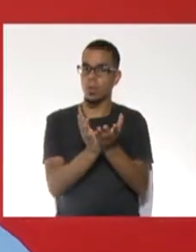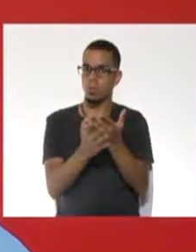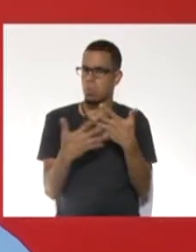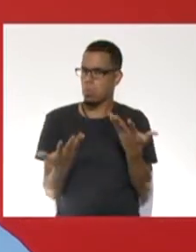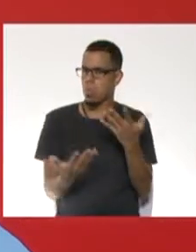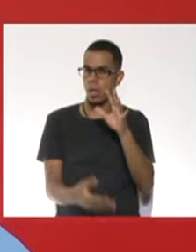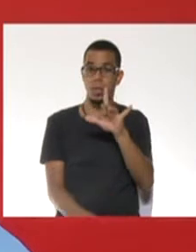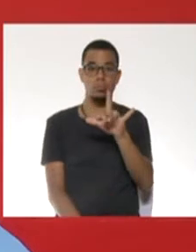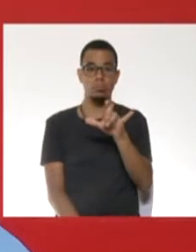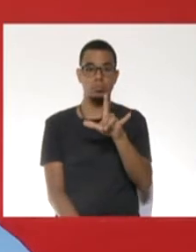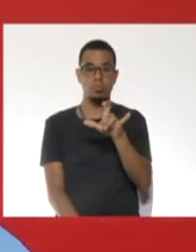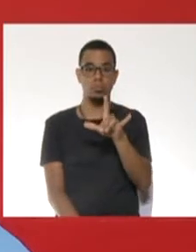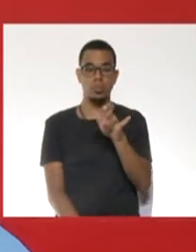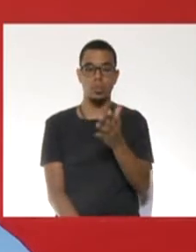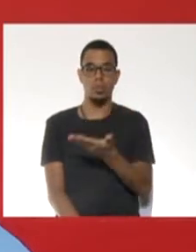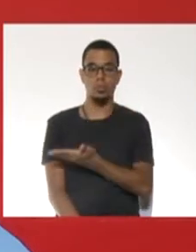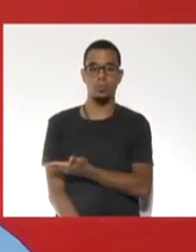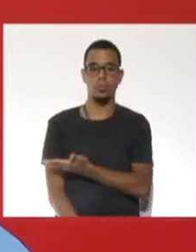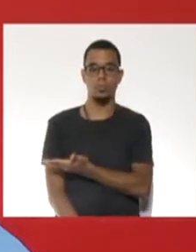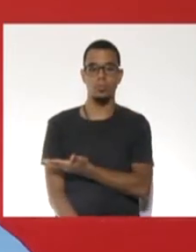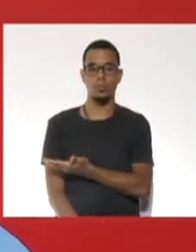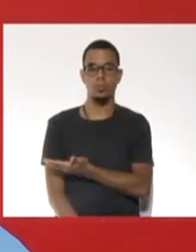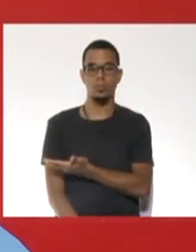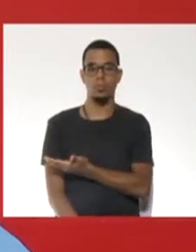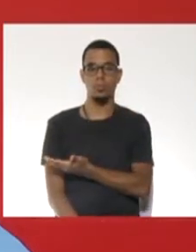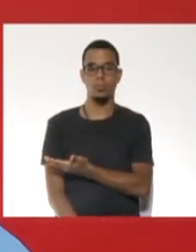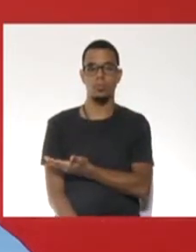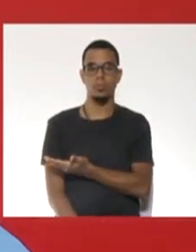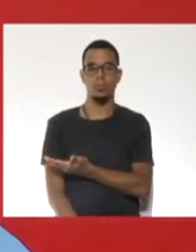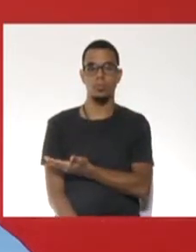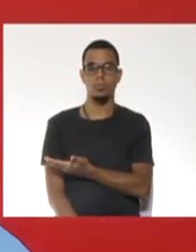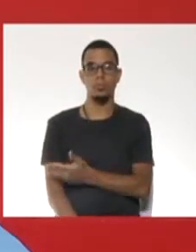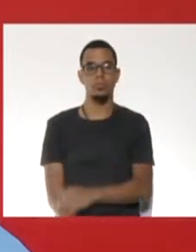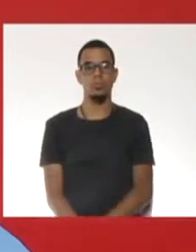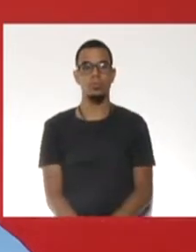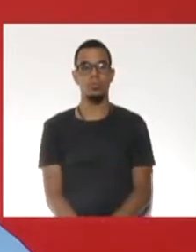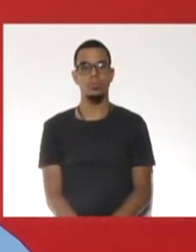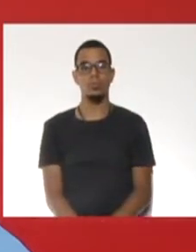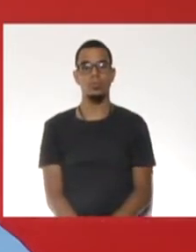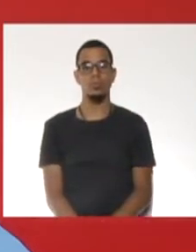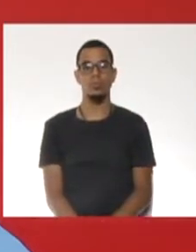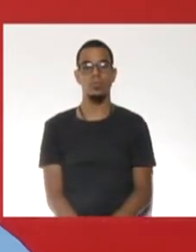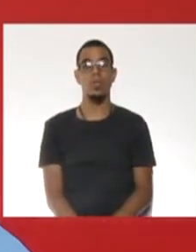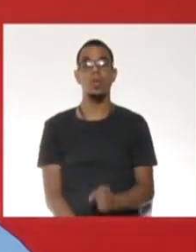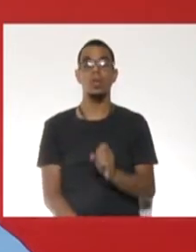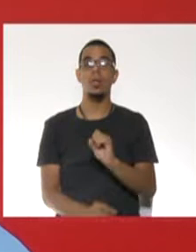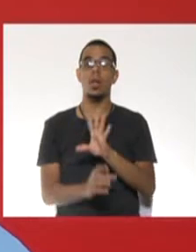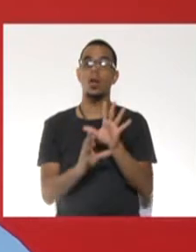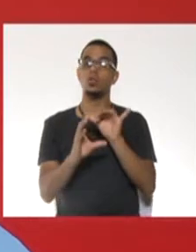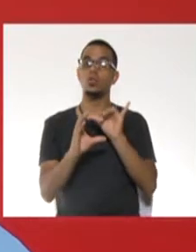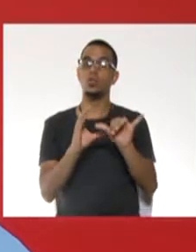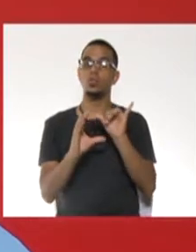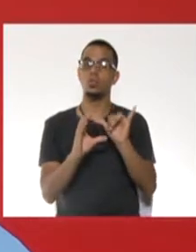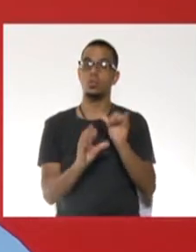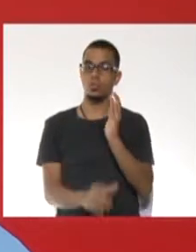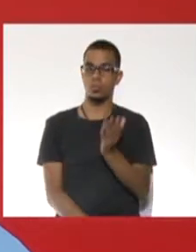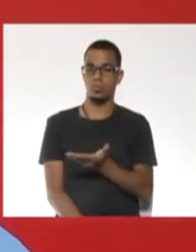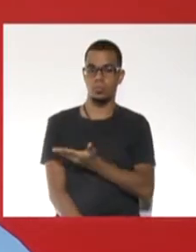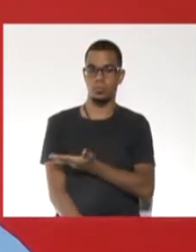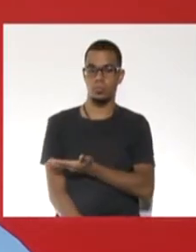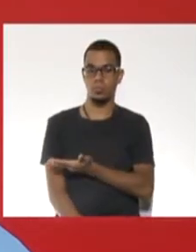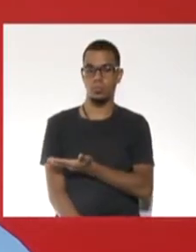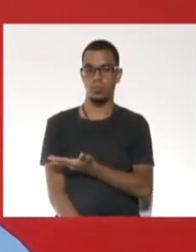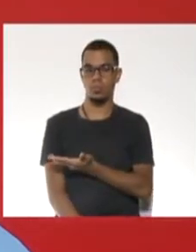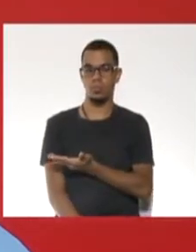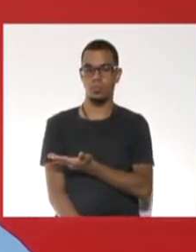interactuar con todos nosotros. Por Instagram pueden seguirnos como Cada Familia Una Escuela. Y por supuesto nuestro canal de YouTube Cada Familia Una